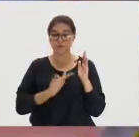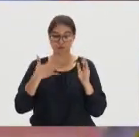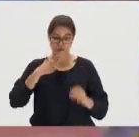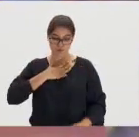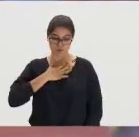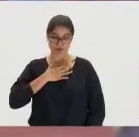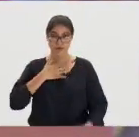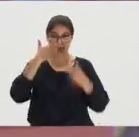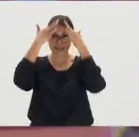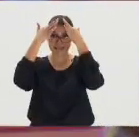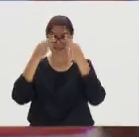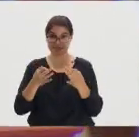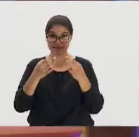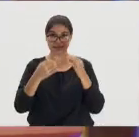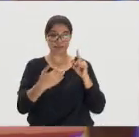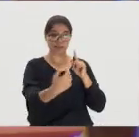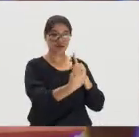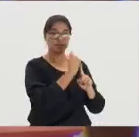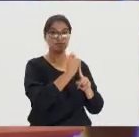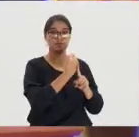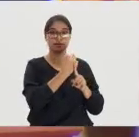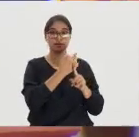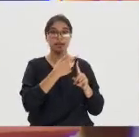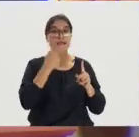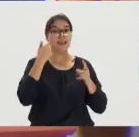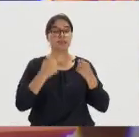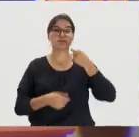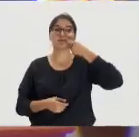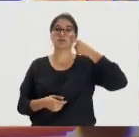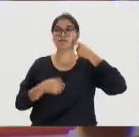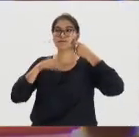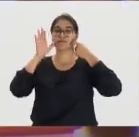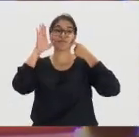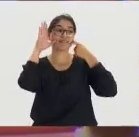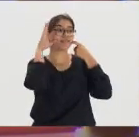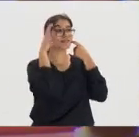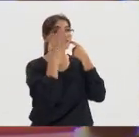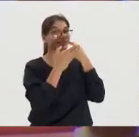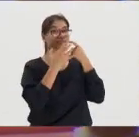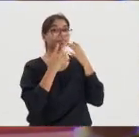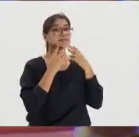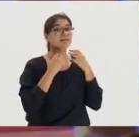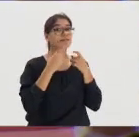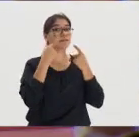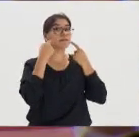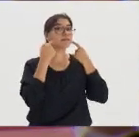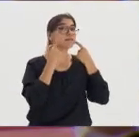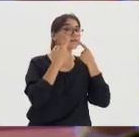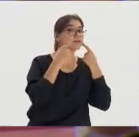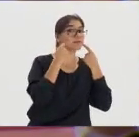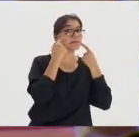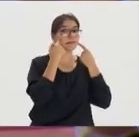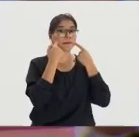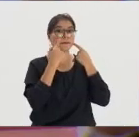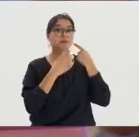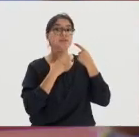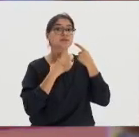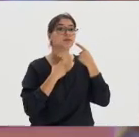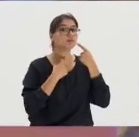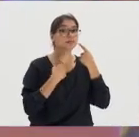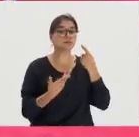es atraído y seducido. Atraído y seducido. Entonces la